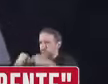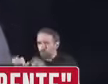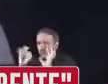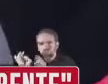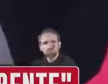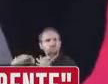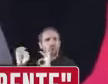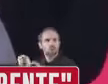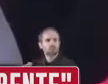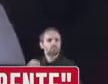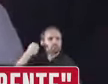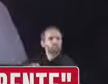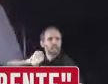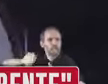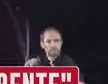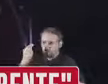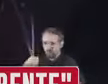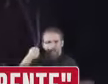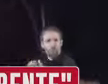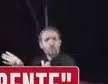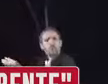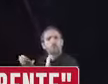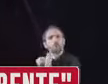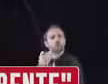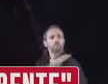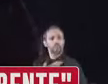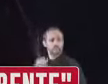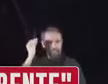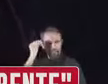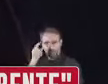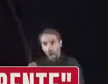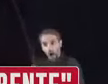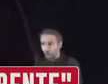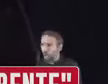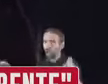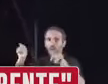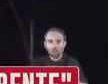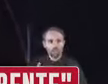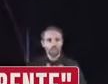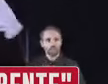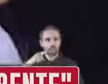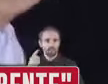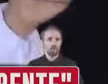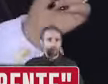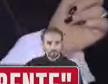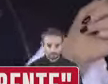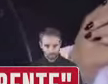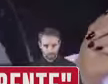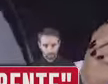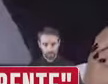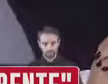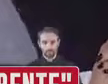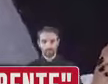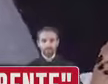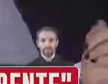casi junto con lula en brasil había vuelto pero si néstor tubo